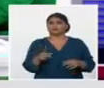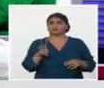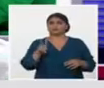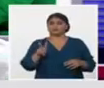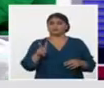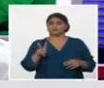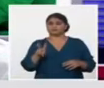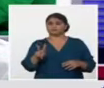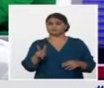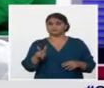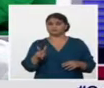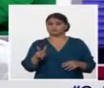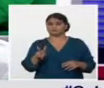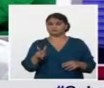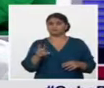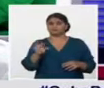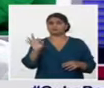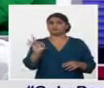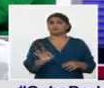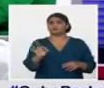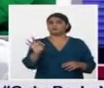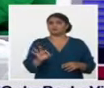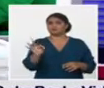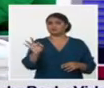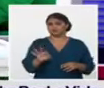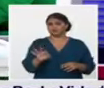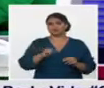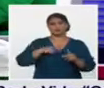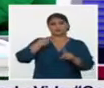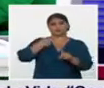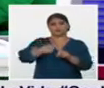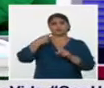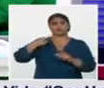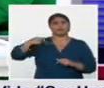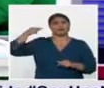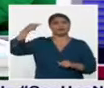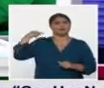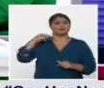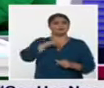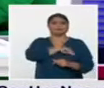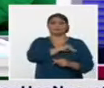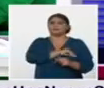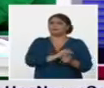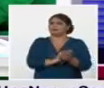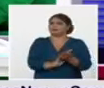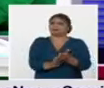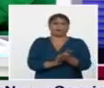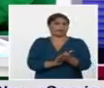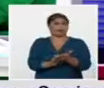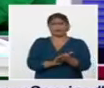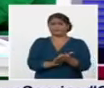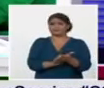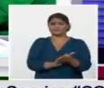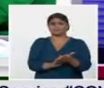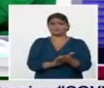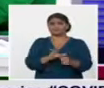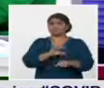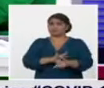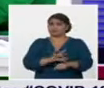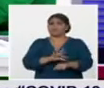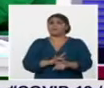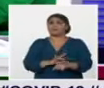42,4% de los casos diagnosticados ayer totalmente asintomáticos, enfermedad de un riesgo